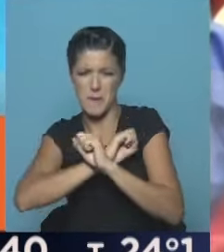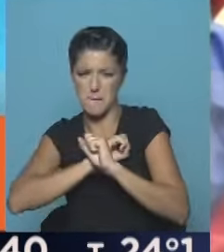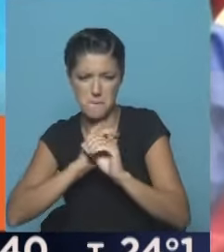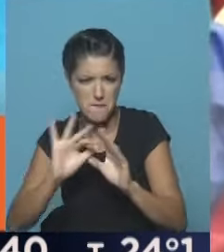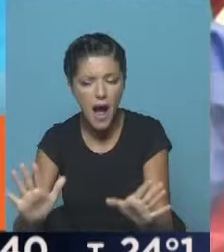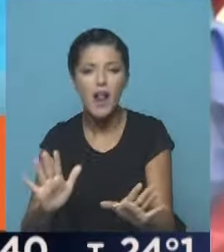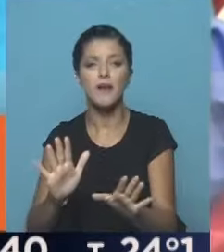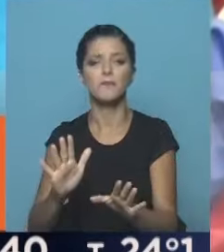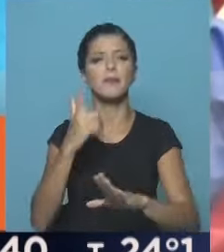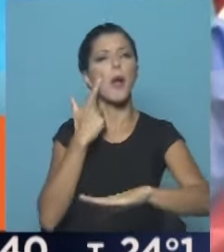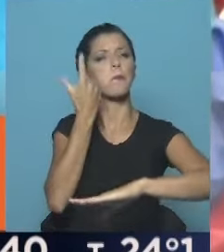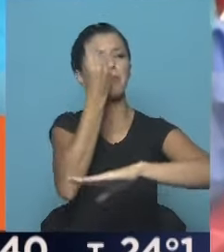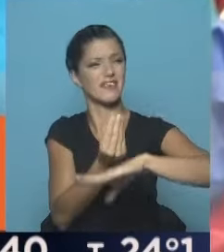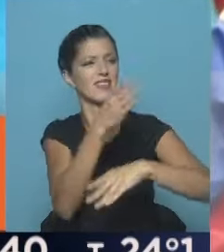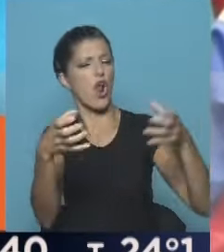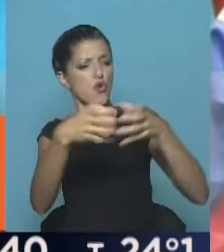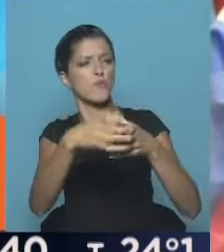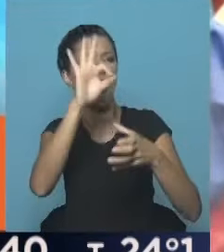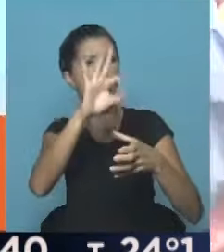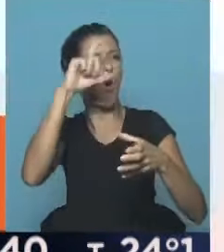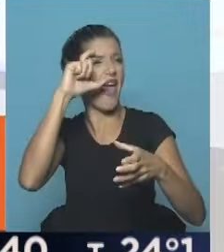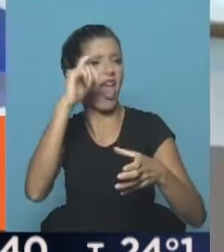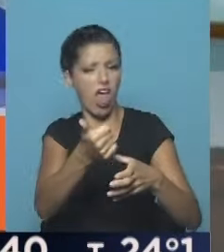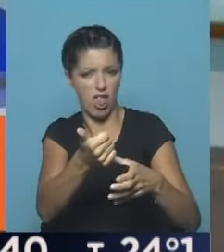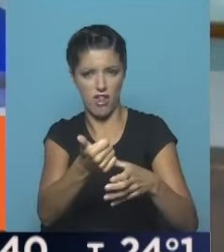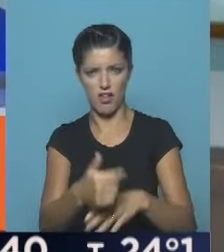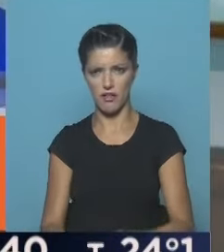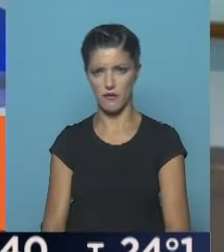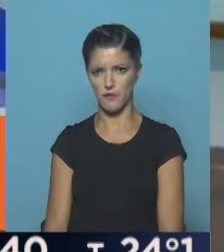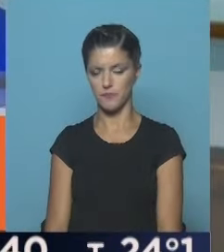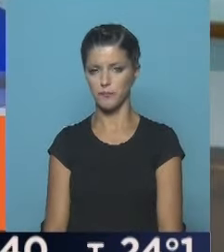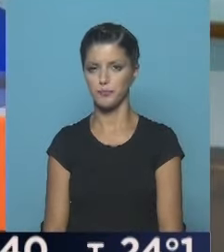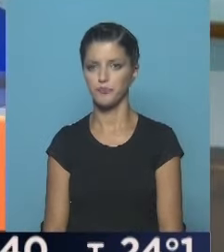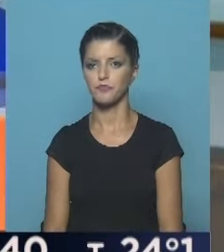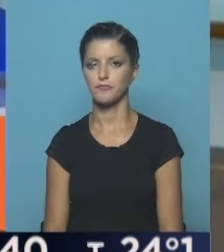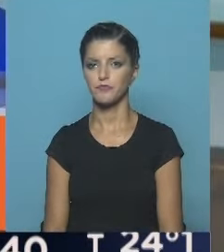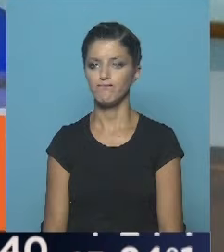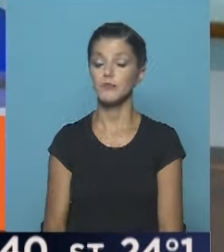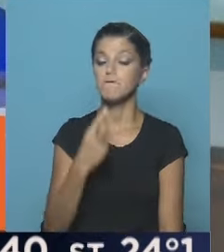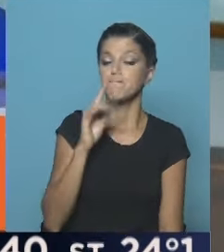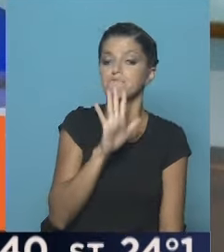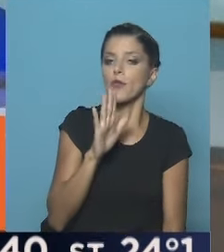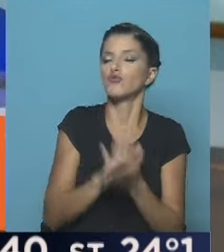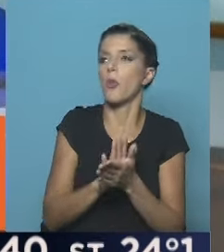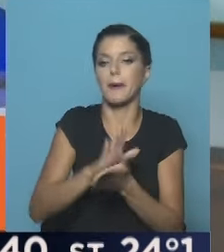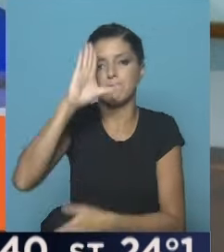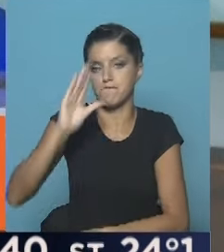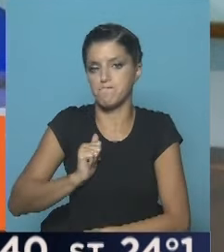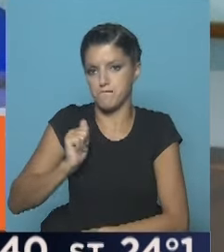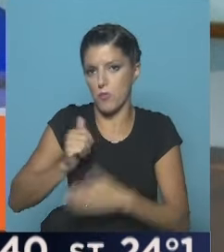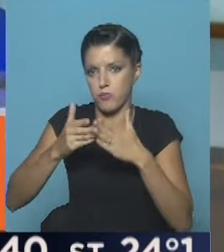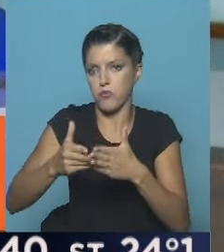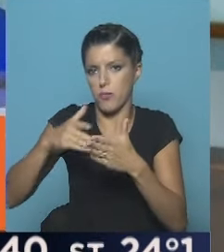que representa esa organización de la OEA. Una gran interrogante para la Fuerza Armada de nuestro